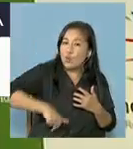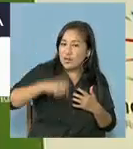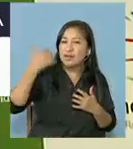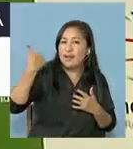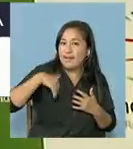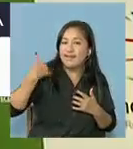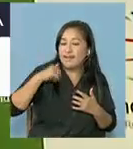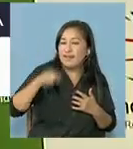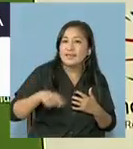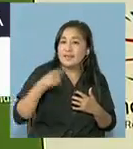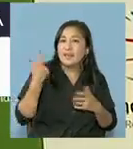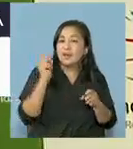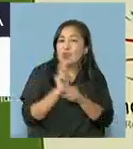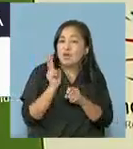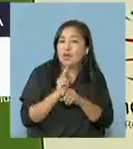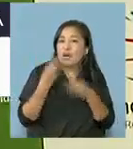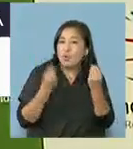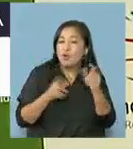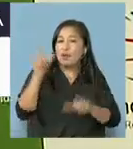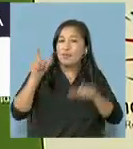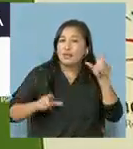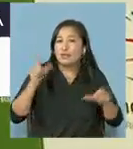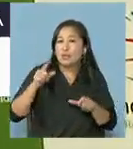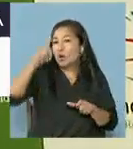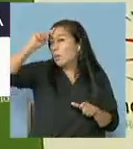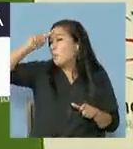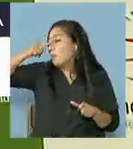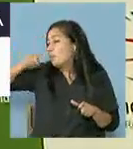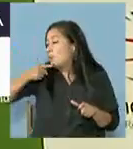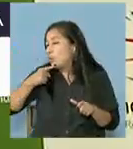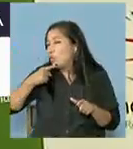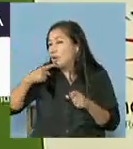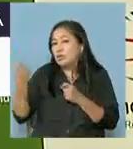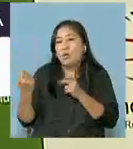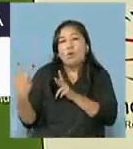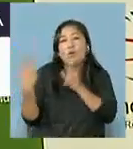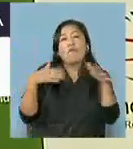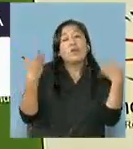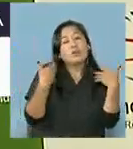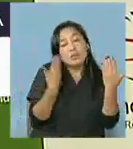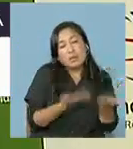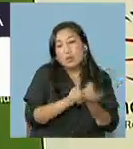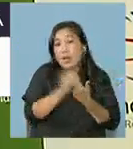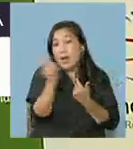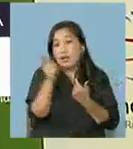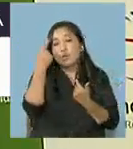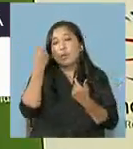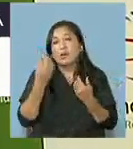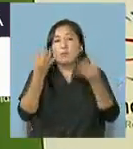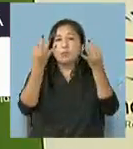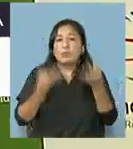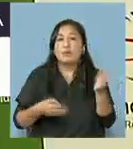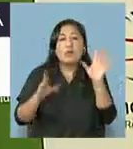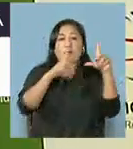las obras patrimoniales. De hecho, ya la gente de Comisión Nacional de Monumentos, uno de los vocales, nos felicitó por el tipo de trabajo. Así que lo que queremos es